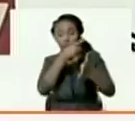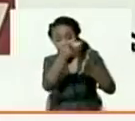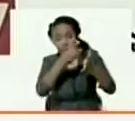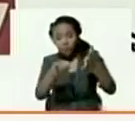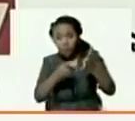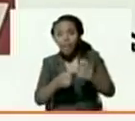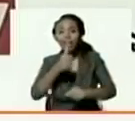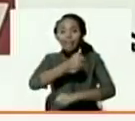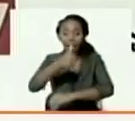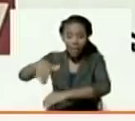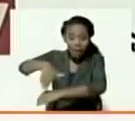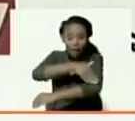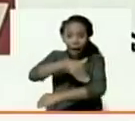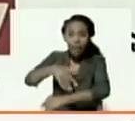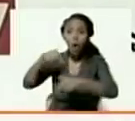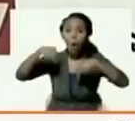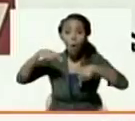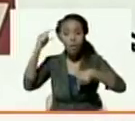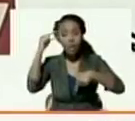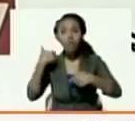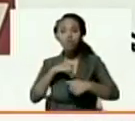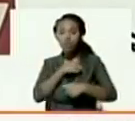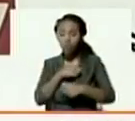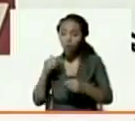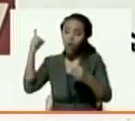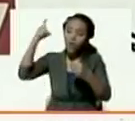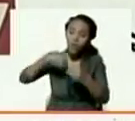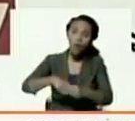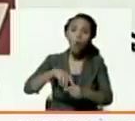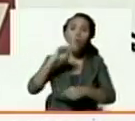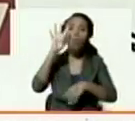cada calle. Hoy día nosotros tenemos registradas